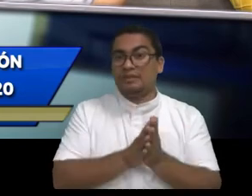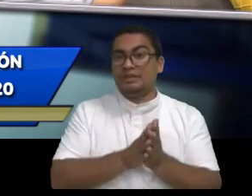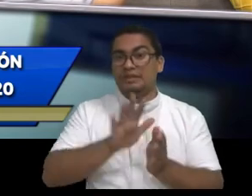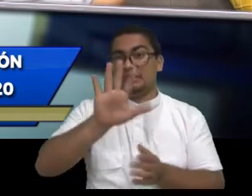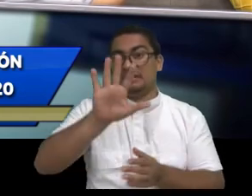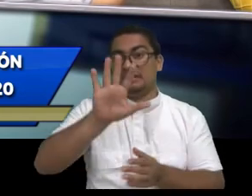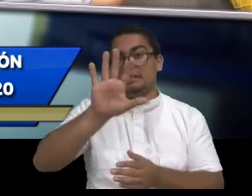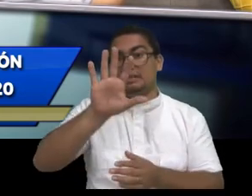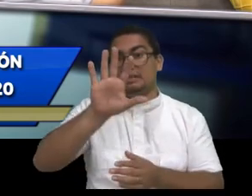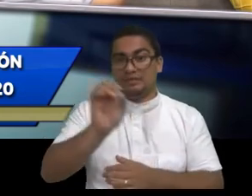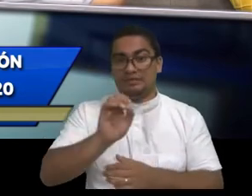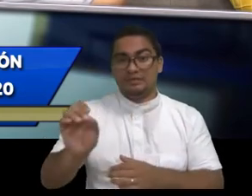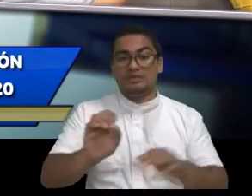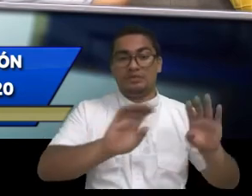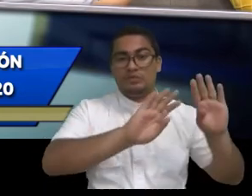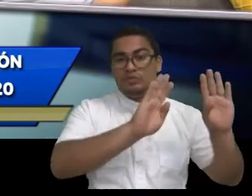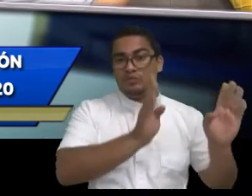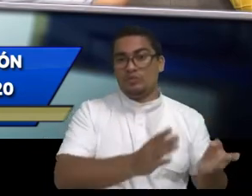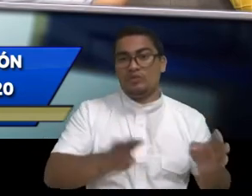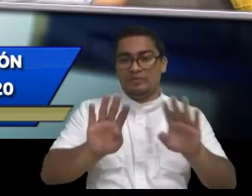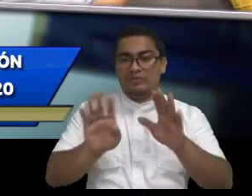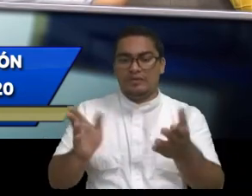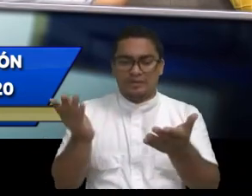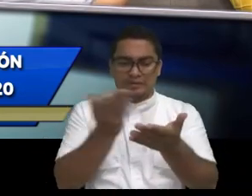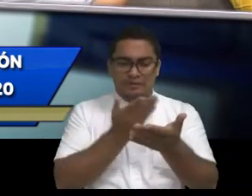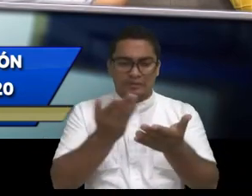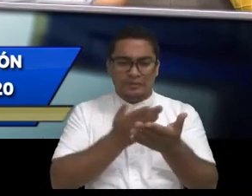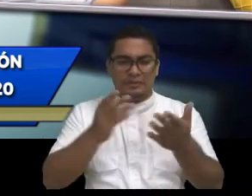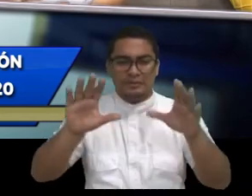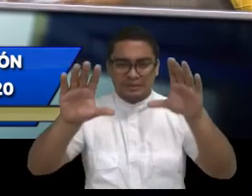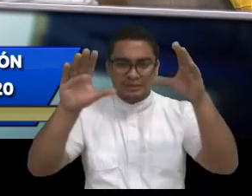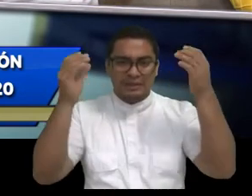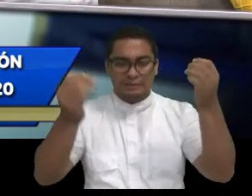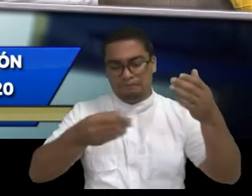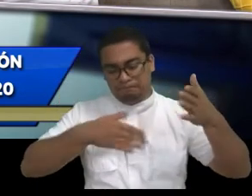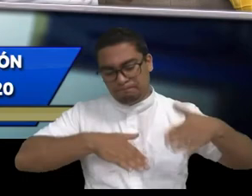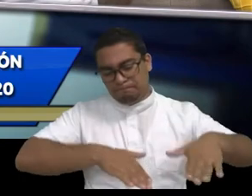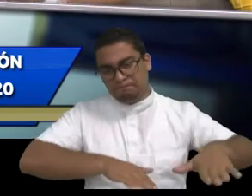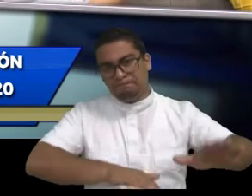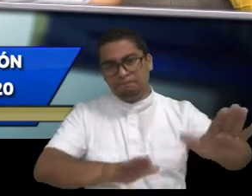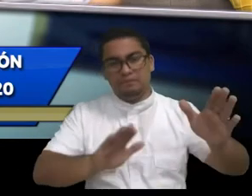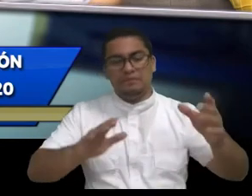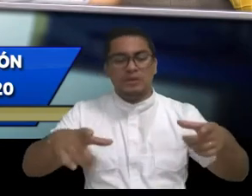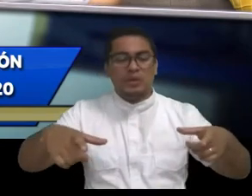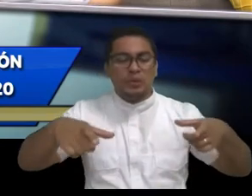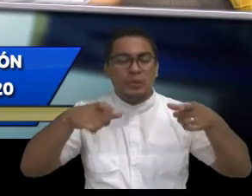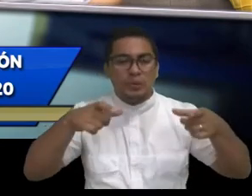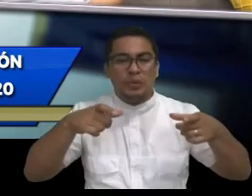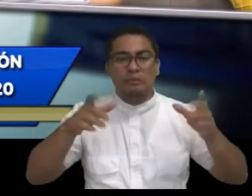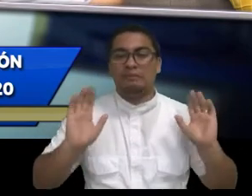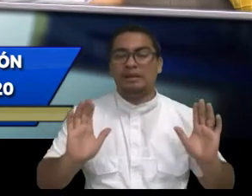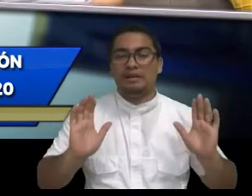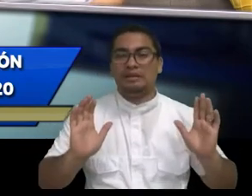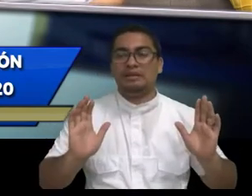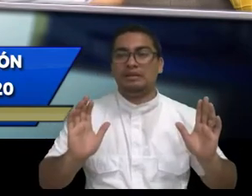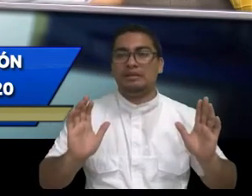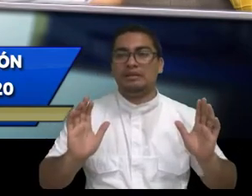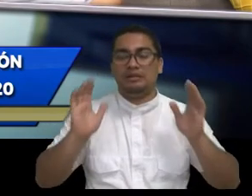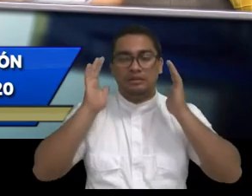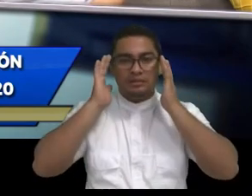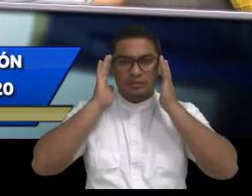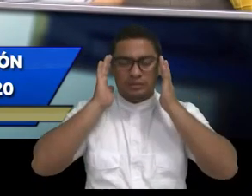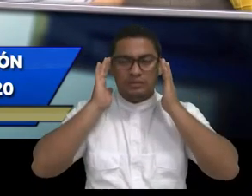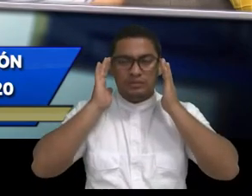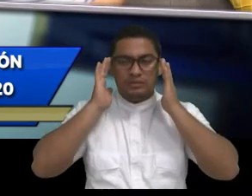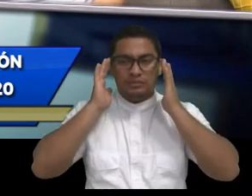son mujeres estudiando un curso de capacitación en las escuelas de oficio estamos en 134 municipios en todo el país